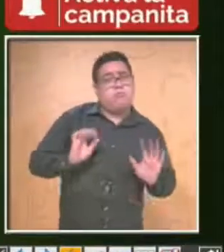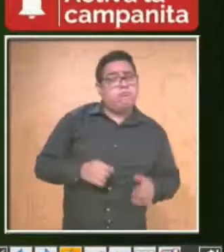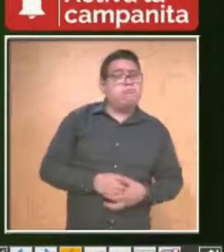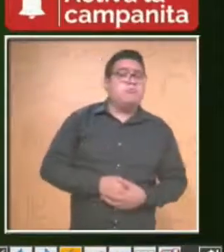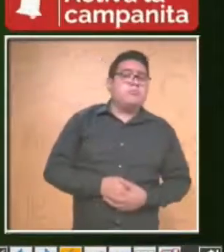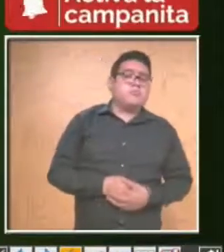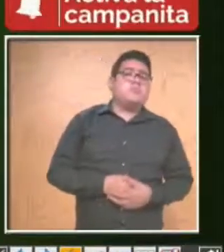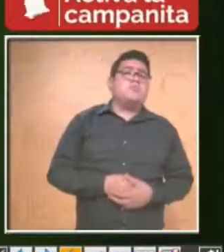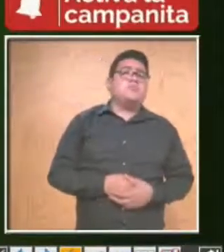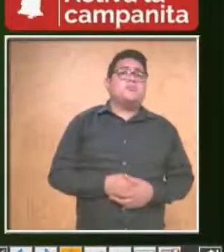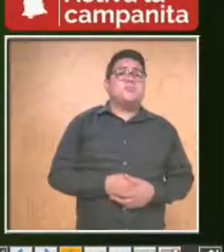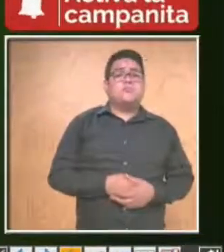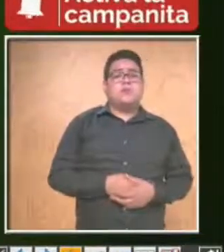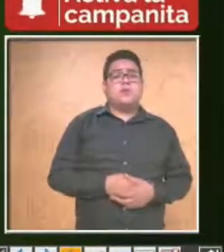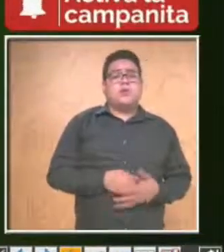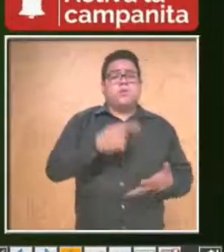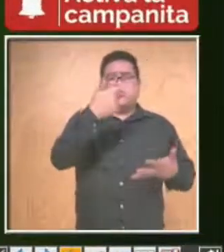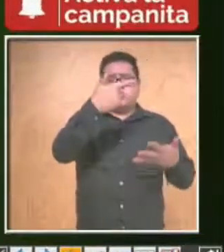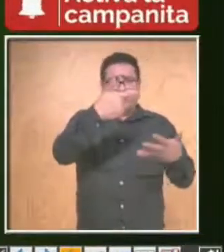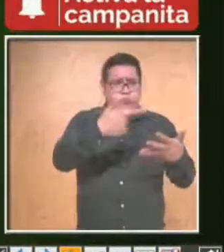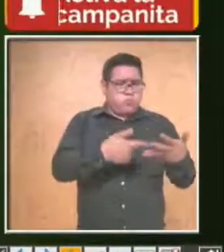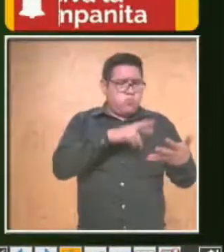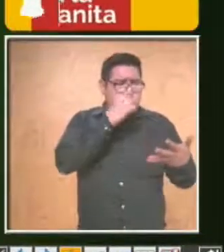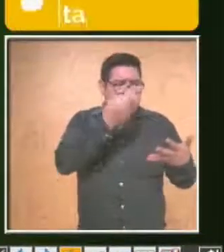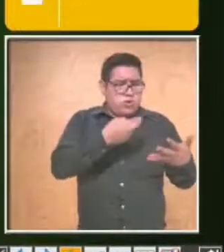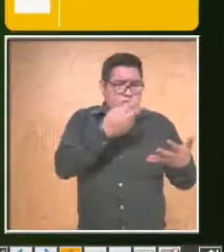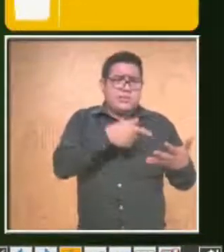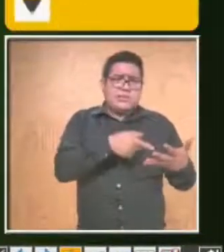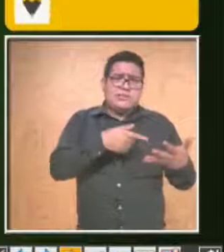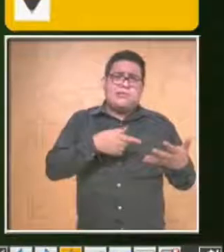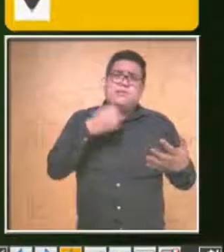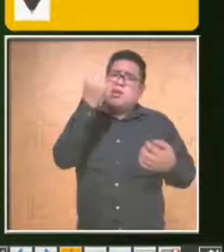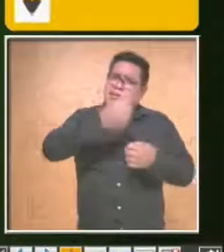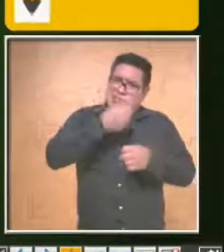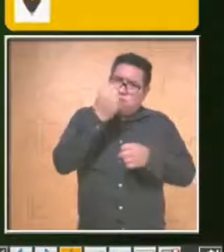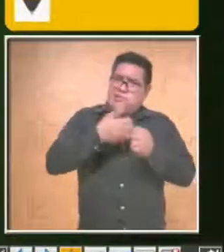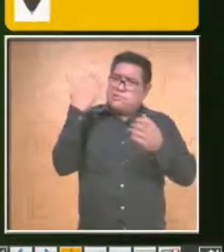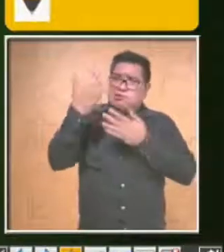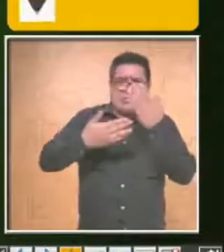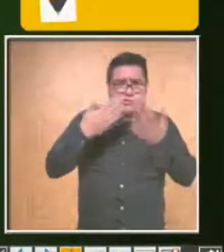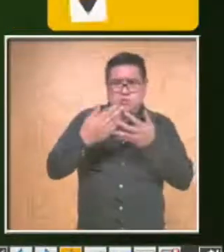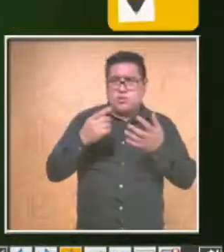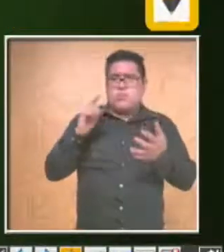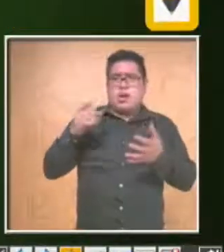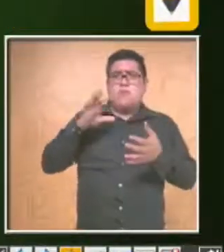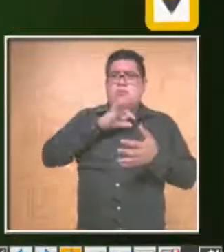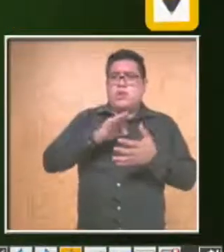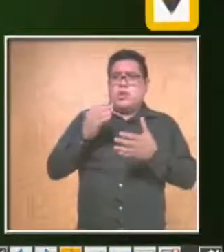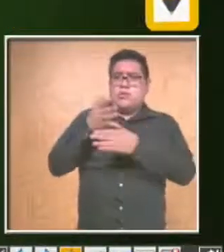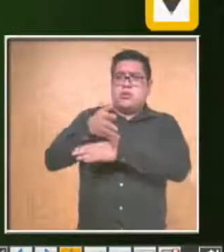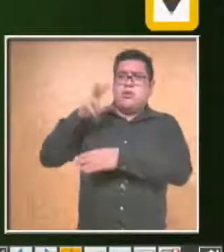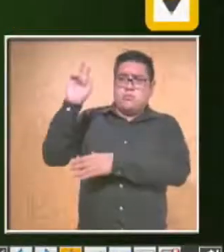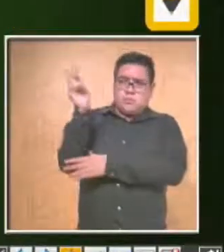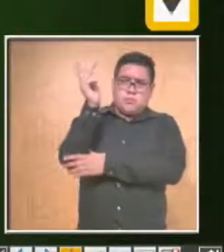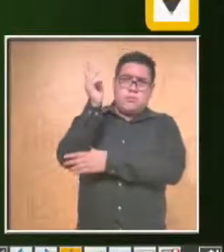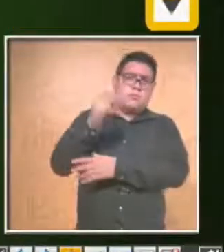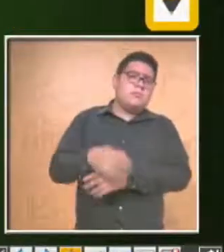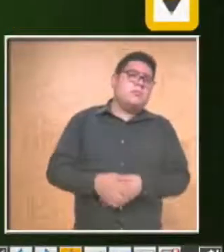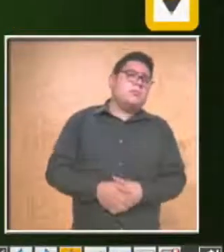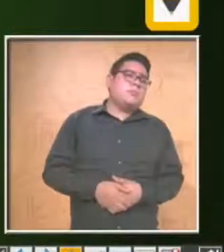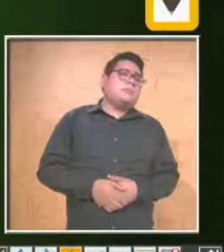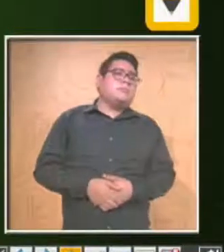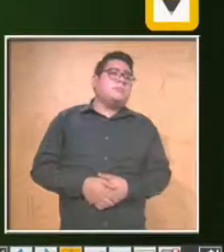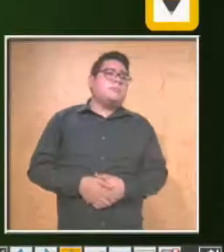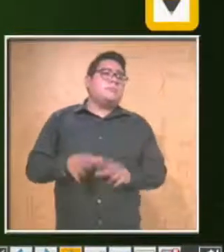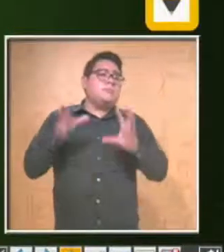de ingreso al nivel medio superior te exige o te trata de dar para que estudies. Te